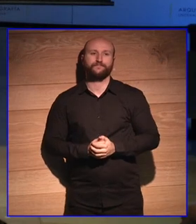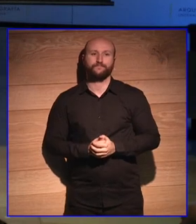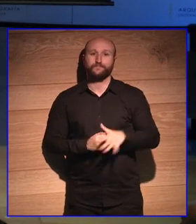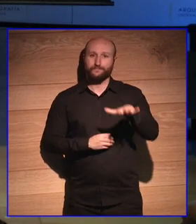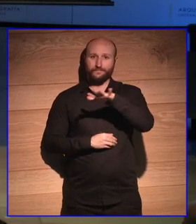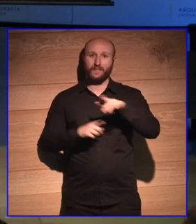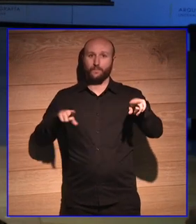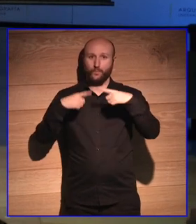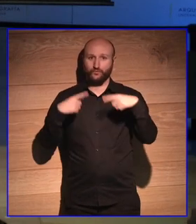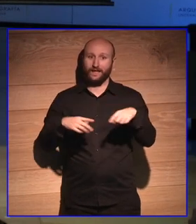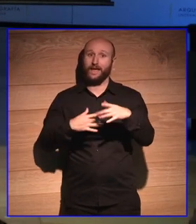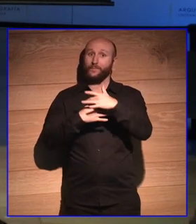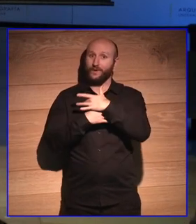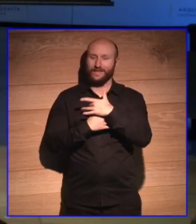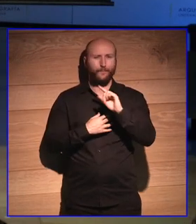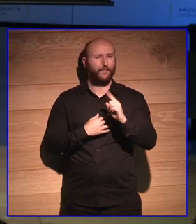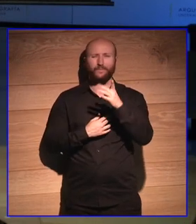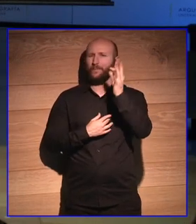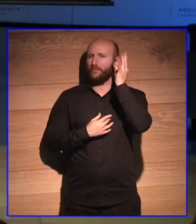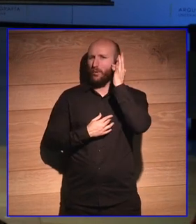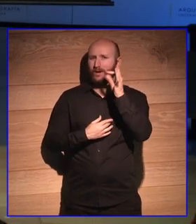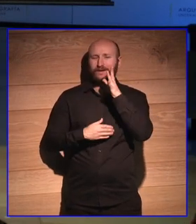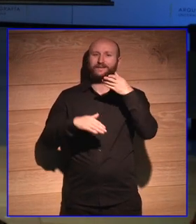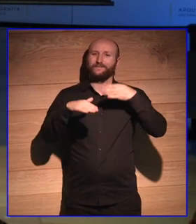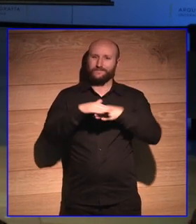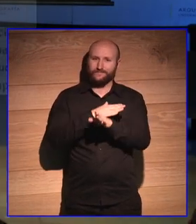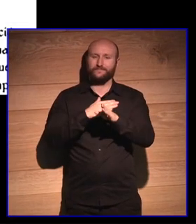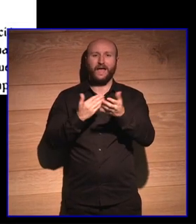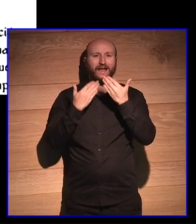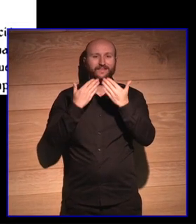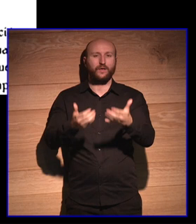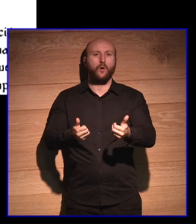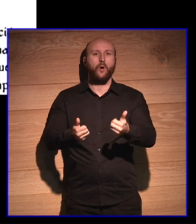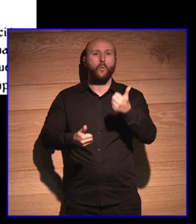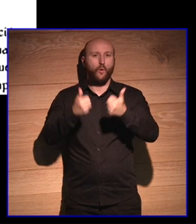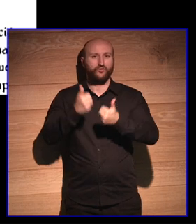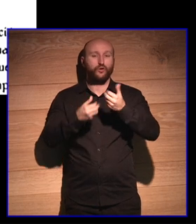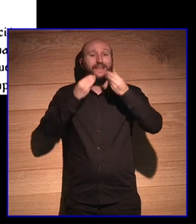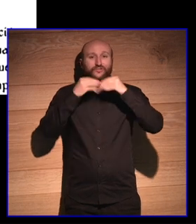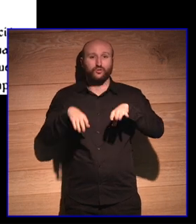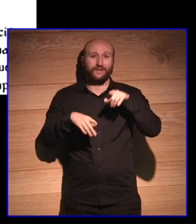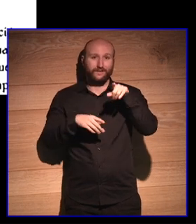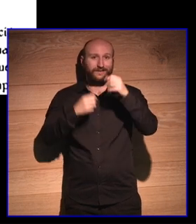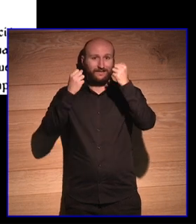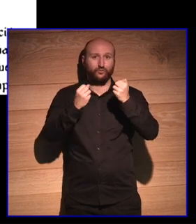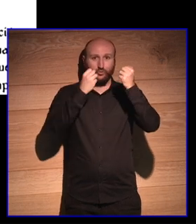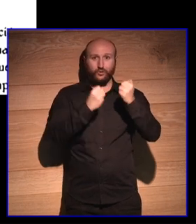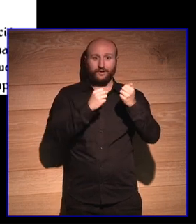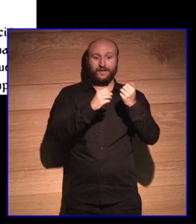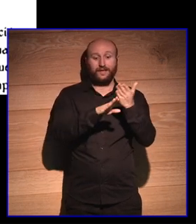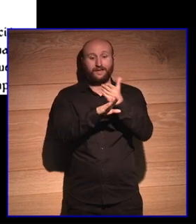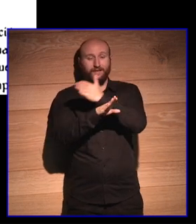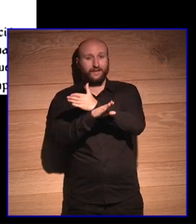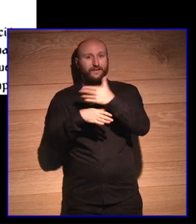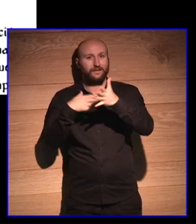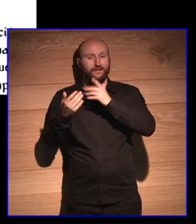plaza de música maría de pablos fue la primera mujer pensionada por oposición de la historia de esta institución siendo su predecesor inmediato el